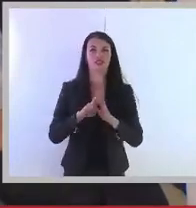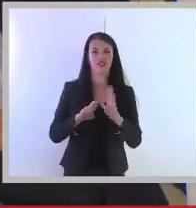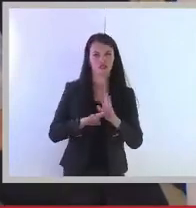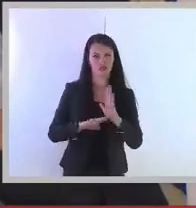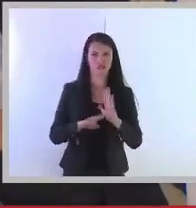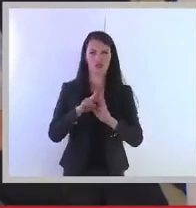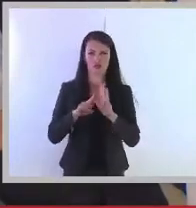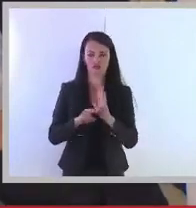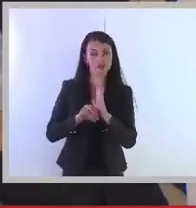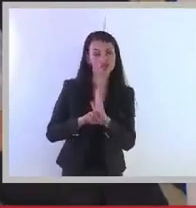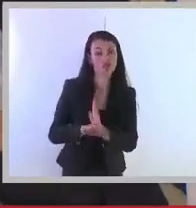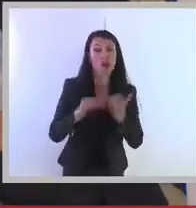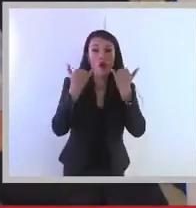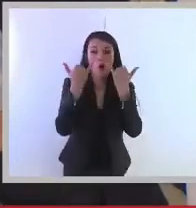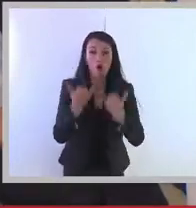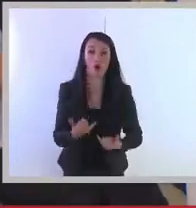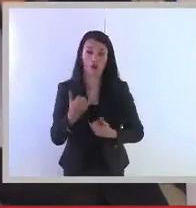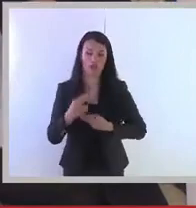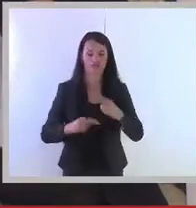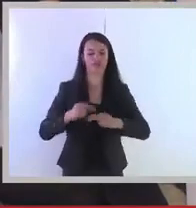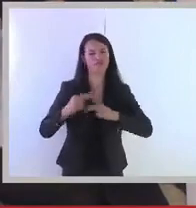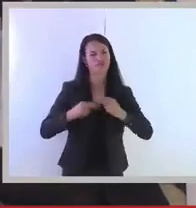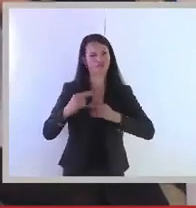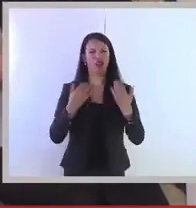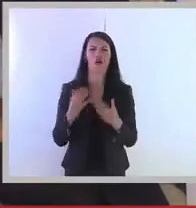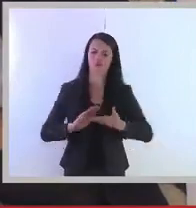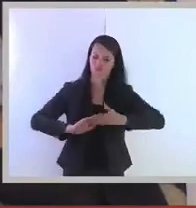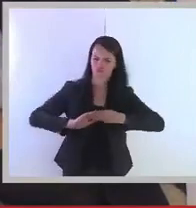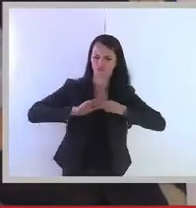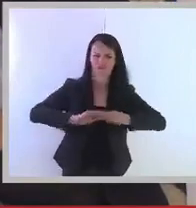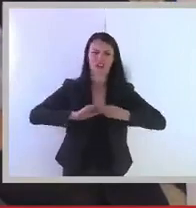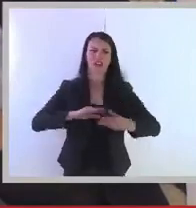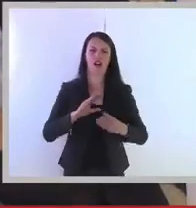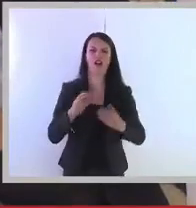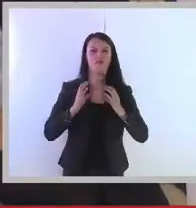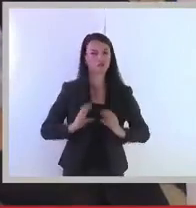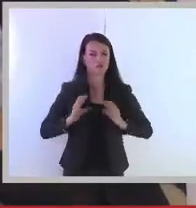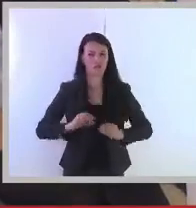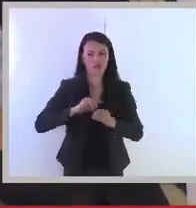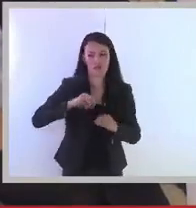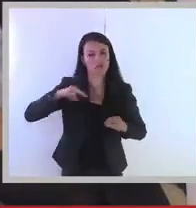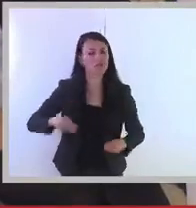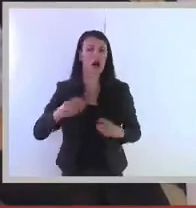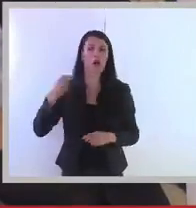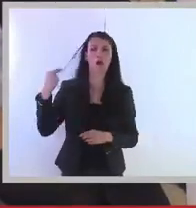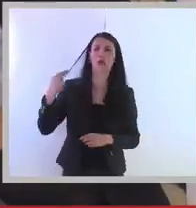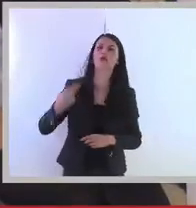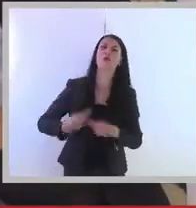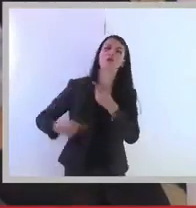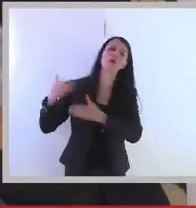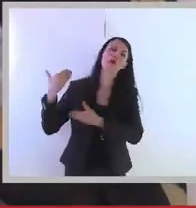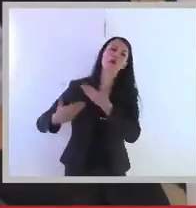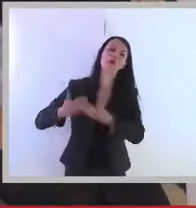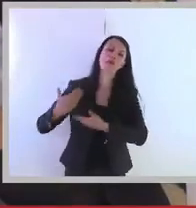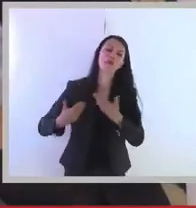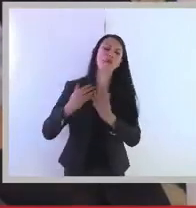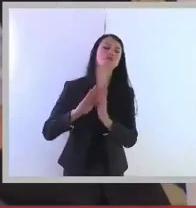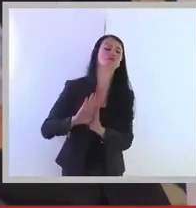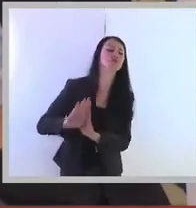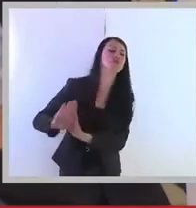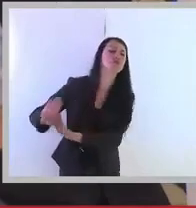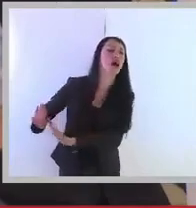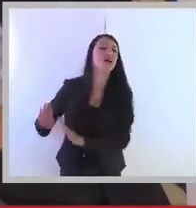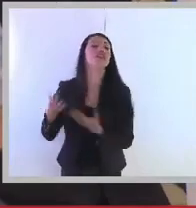Esas políticas que hoy construimos de la mano de la ciudadanía que históricamente estuvo excluida de